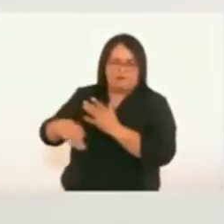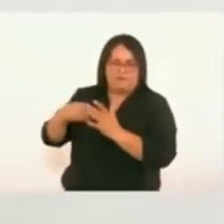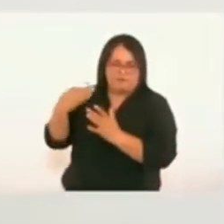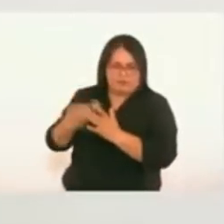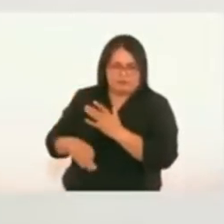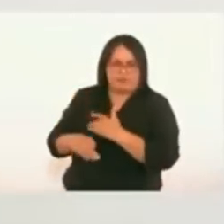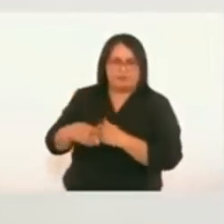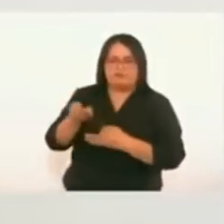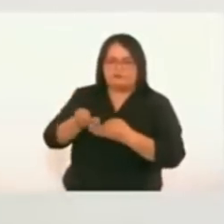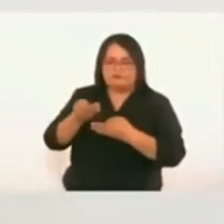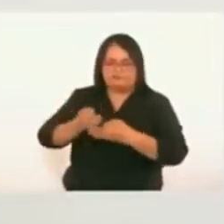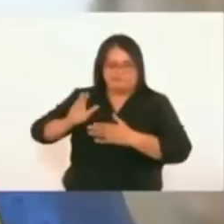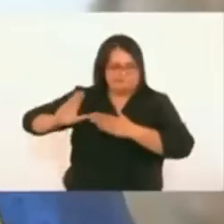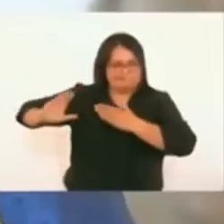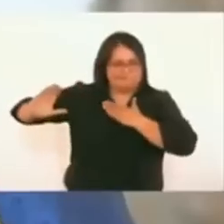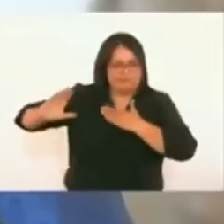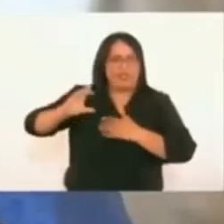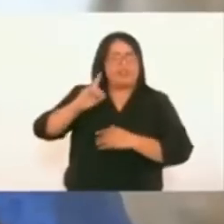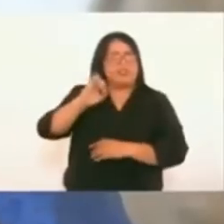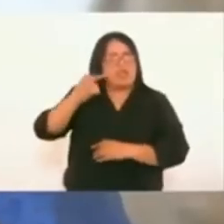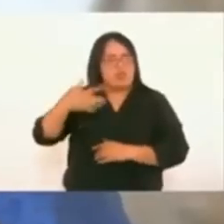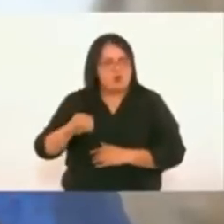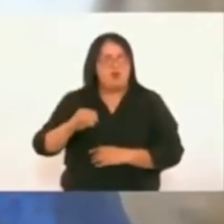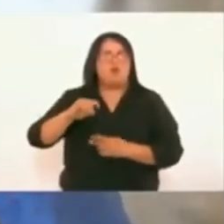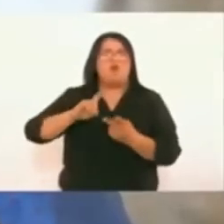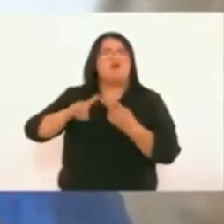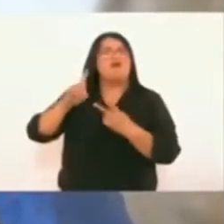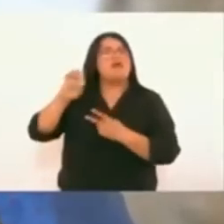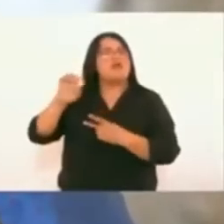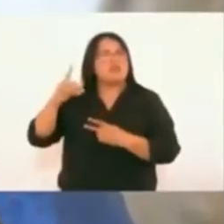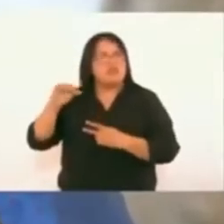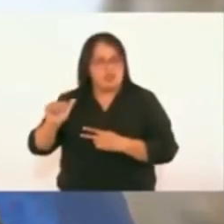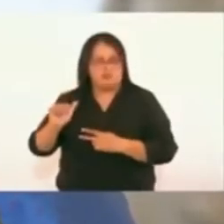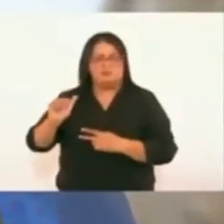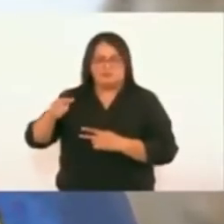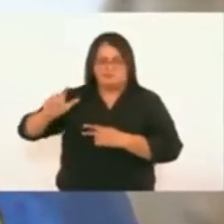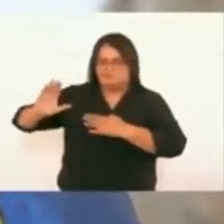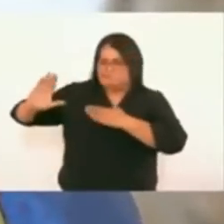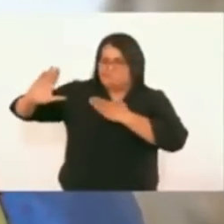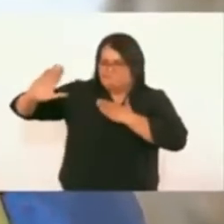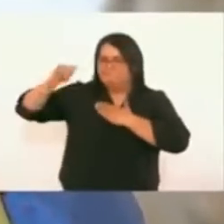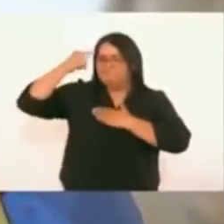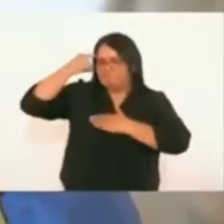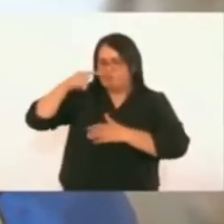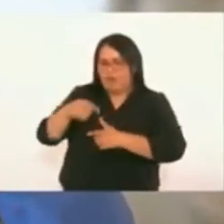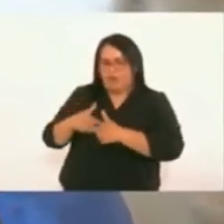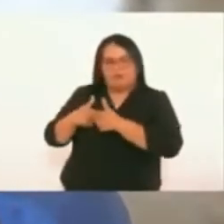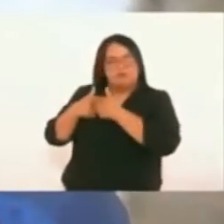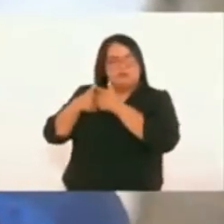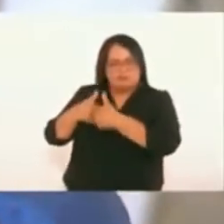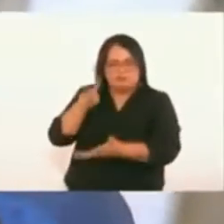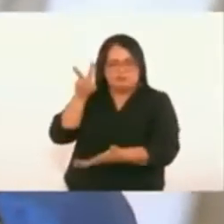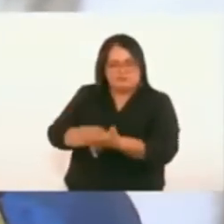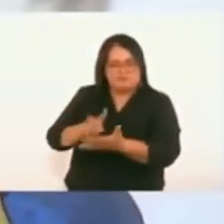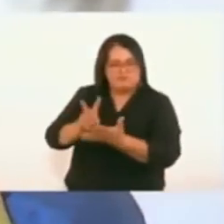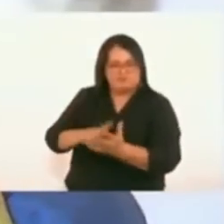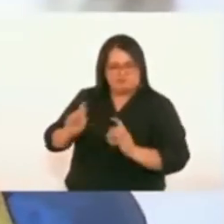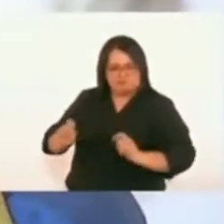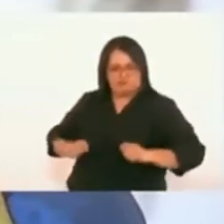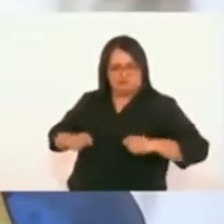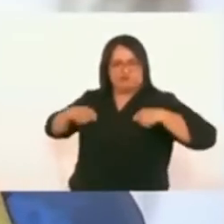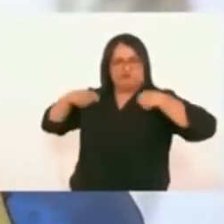de Diego, de Edna, de todo el equipo, para regresar, para darle el valor del lugar